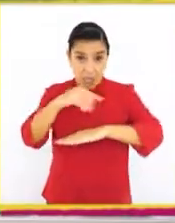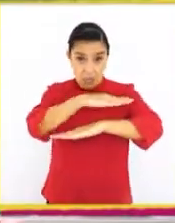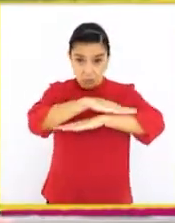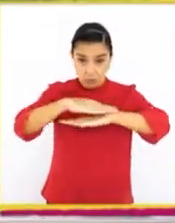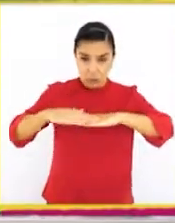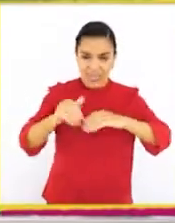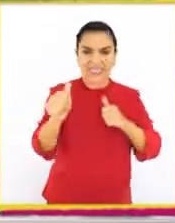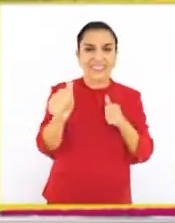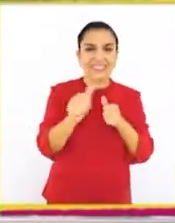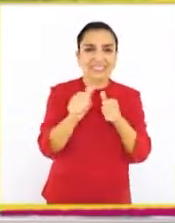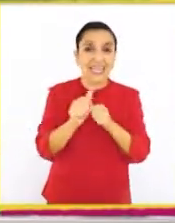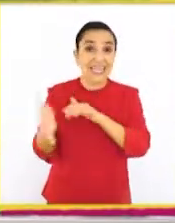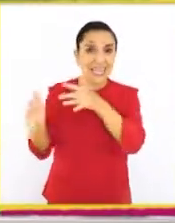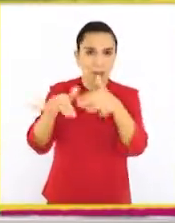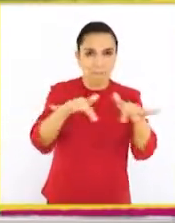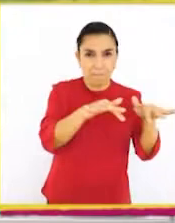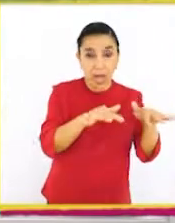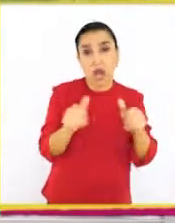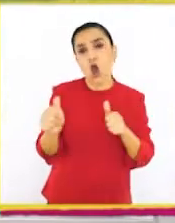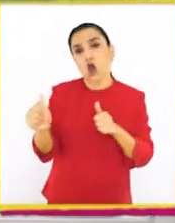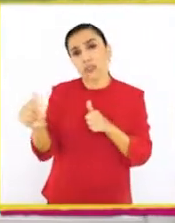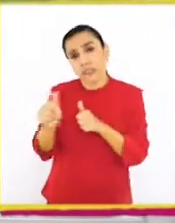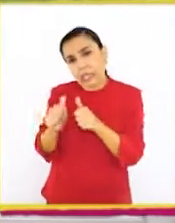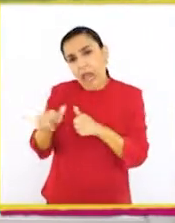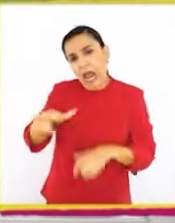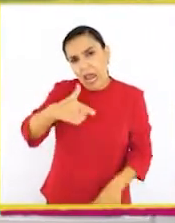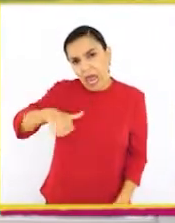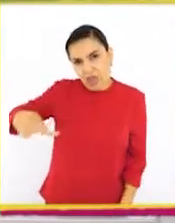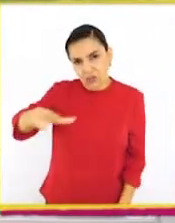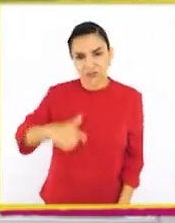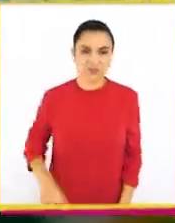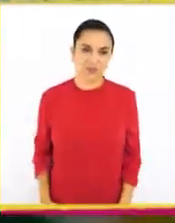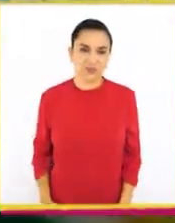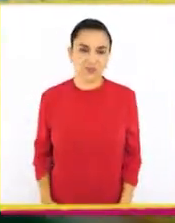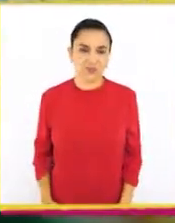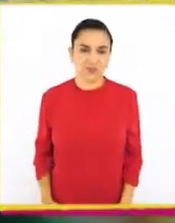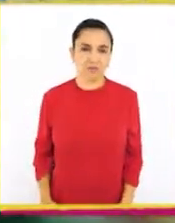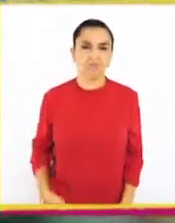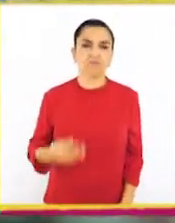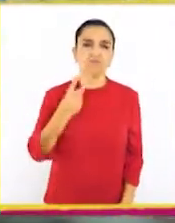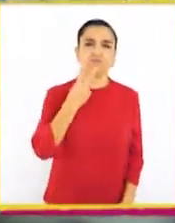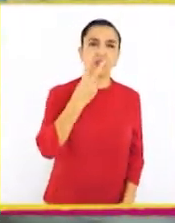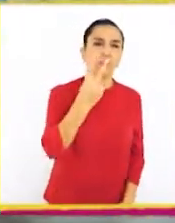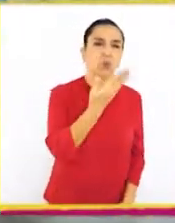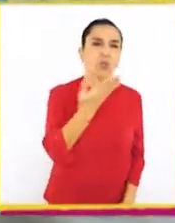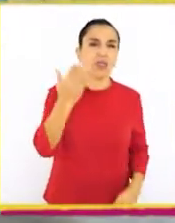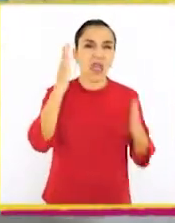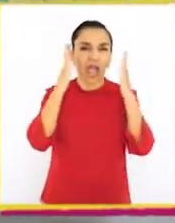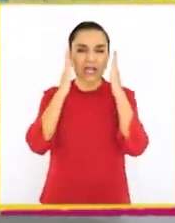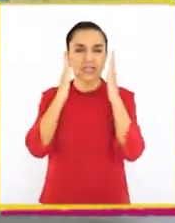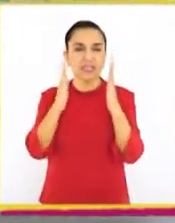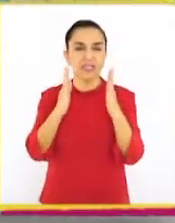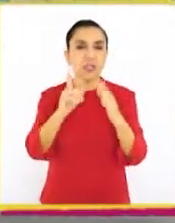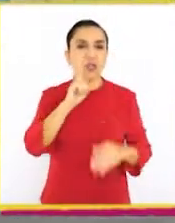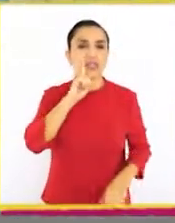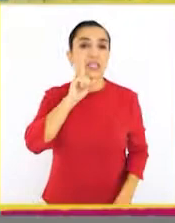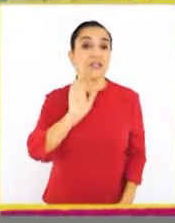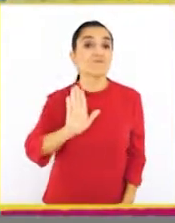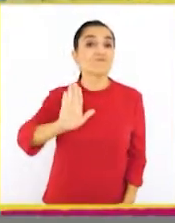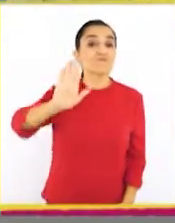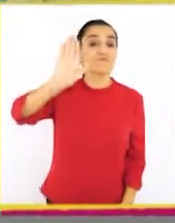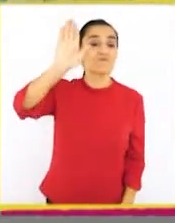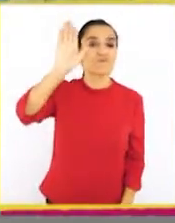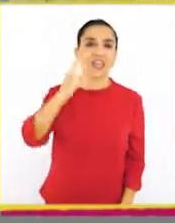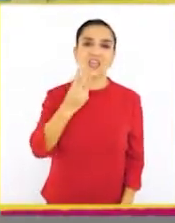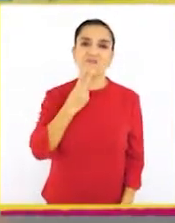¡Exacto! Muy bien, es un lugar cerca del mar o de un lago. A ver, atentos,